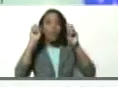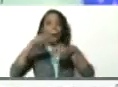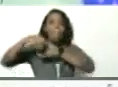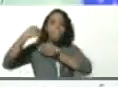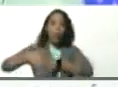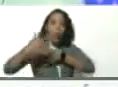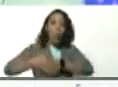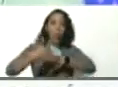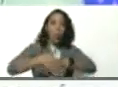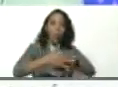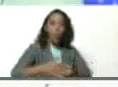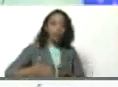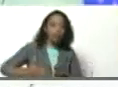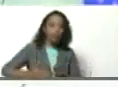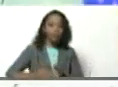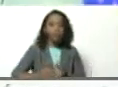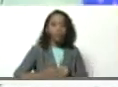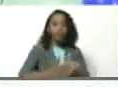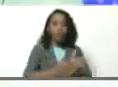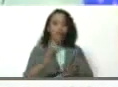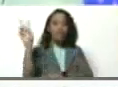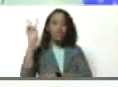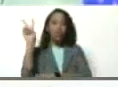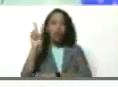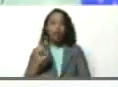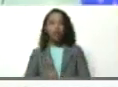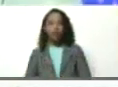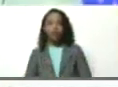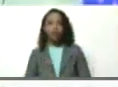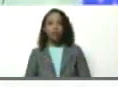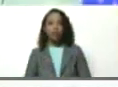marcha la marcha venezuela